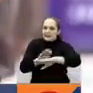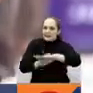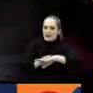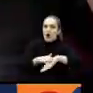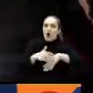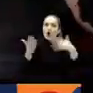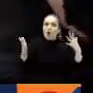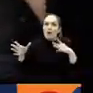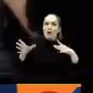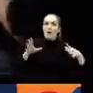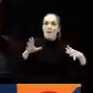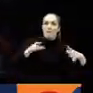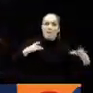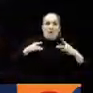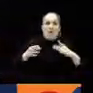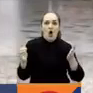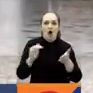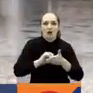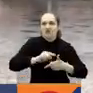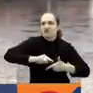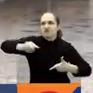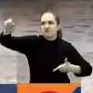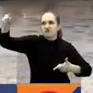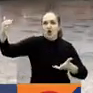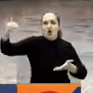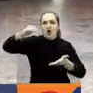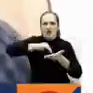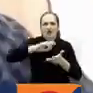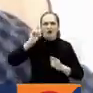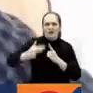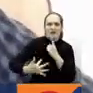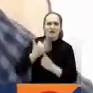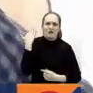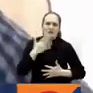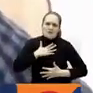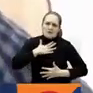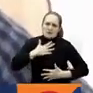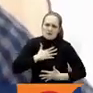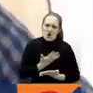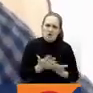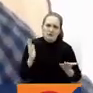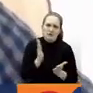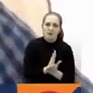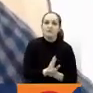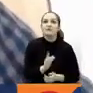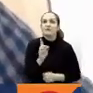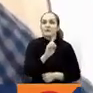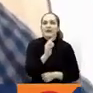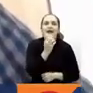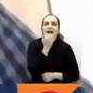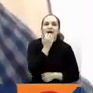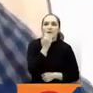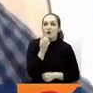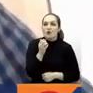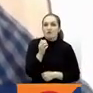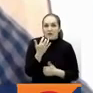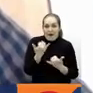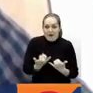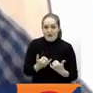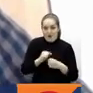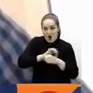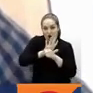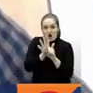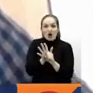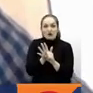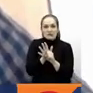un repunte de los nuevos casos y de los fallecidos por complicaciones del virus. Hay que crear incentivos para la salida de esta pandemia, que sin